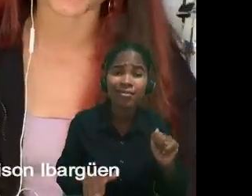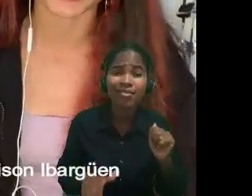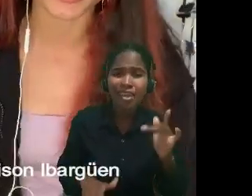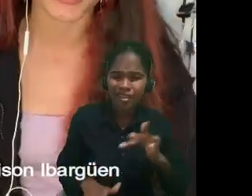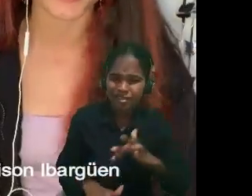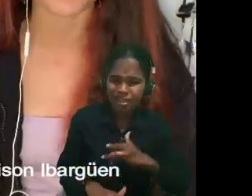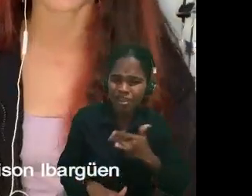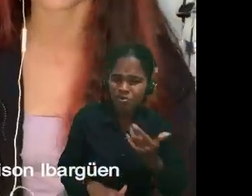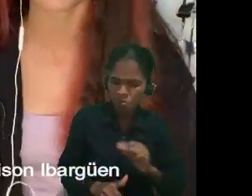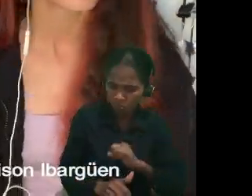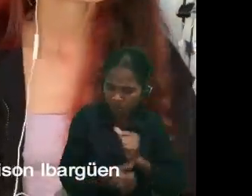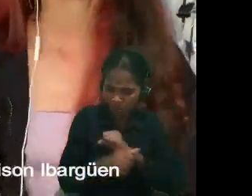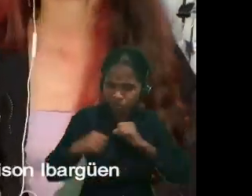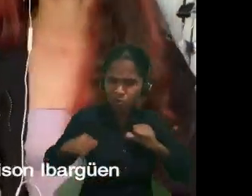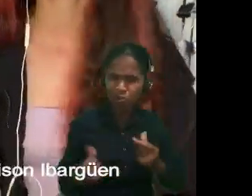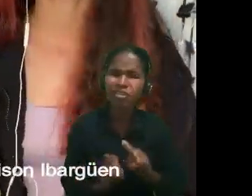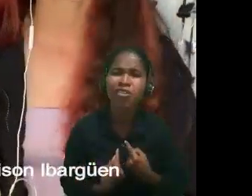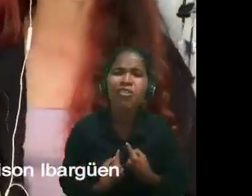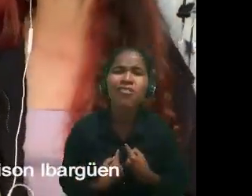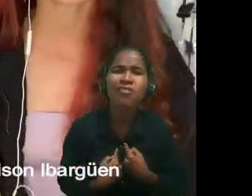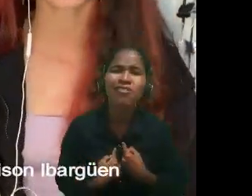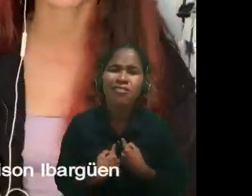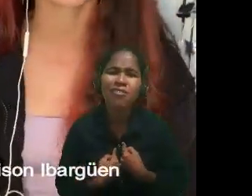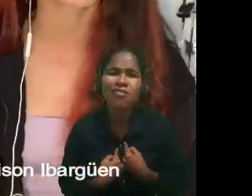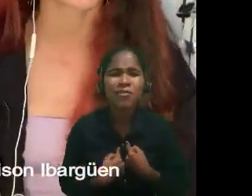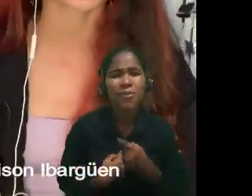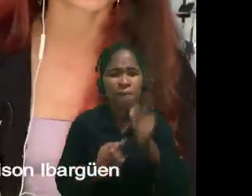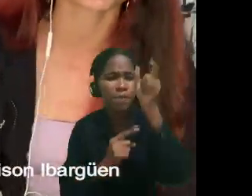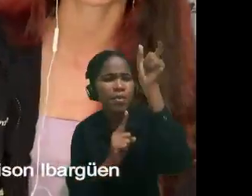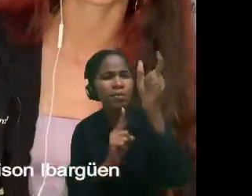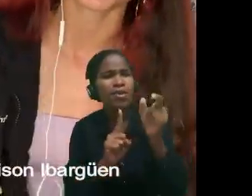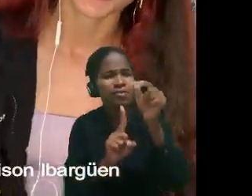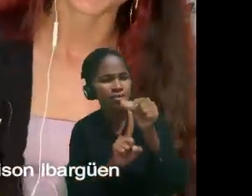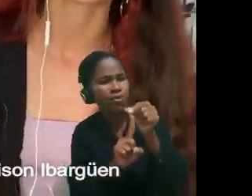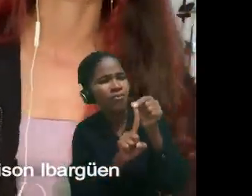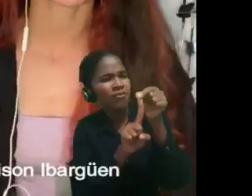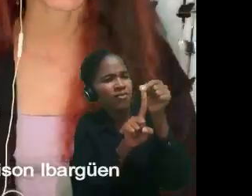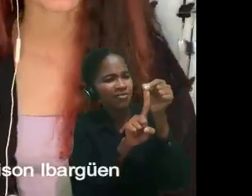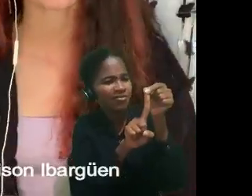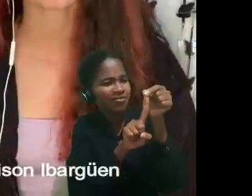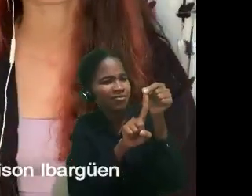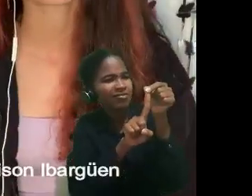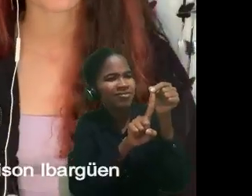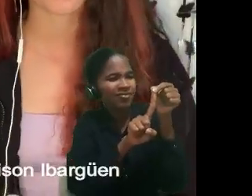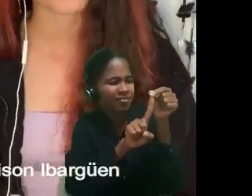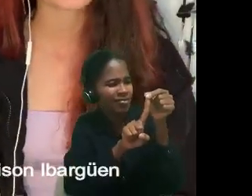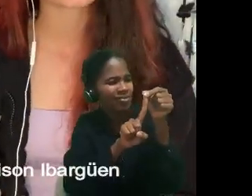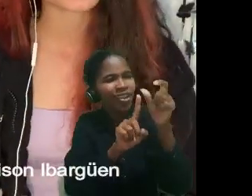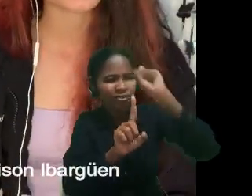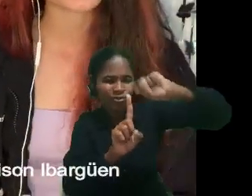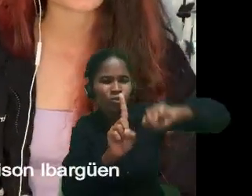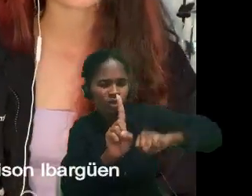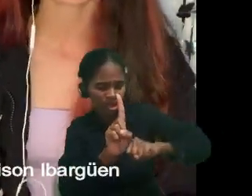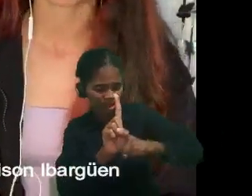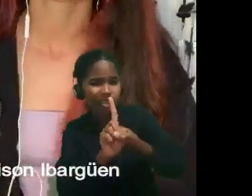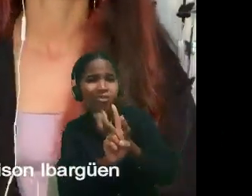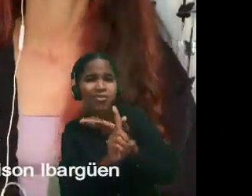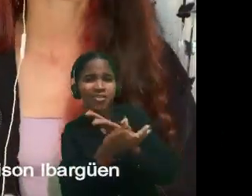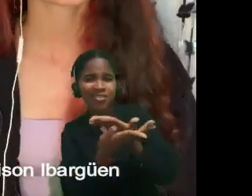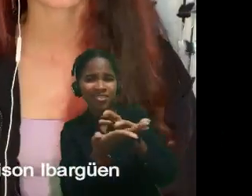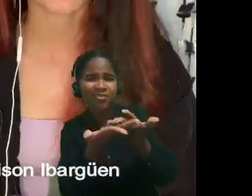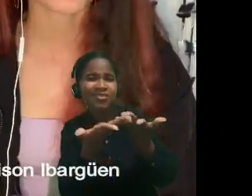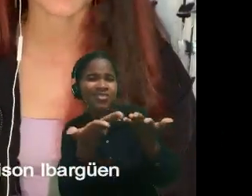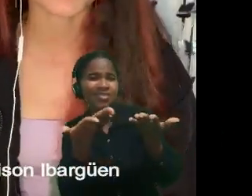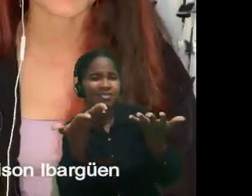sus sonrisas, tiene un corazón y yo, a mi persona favorita,